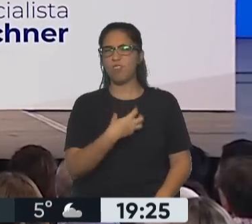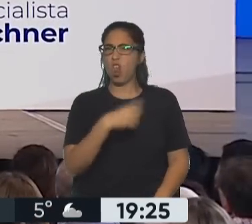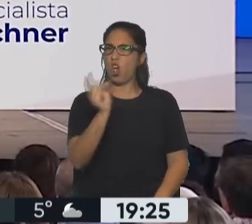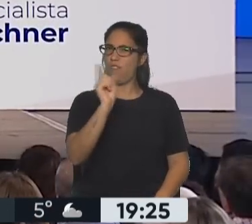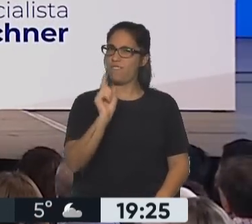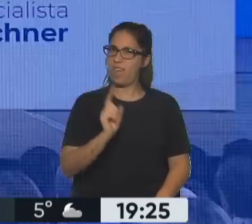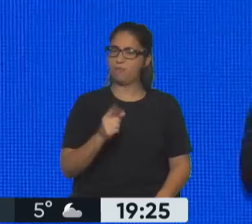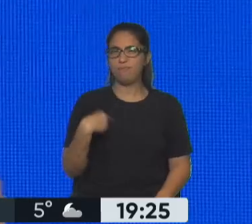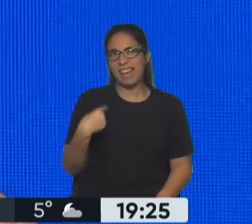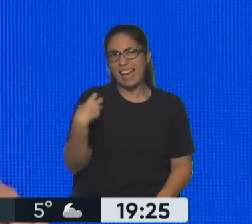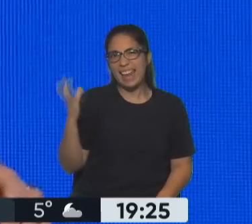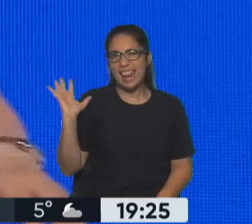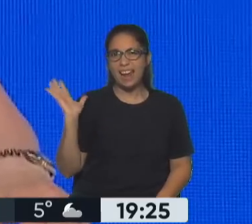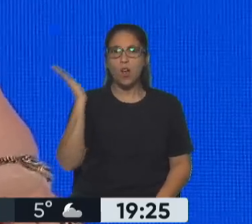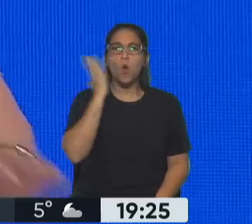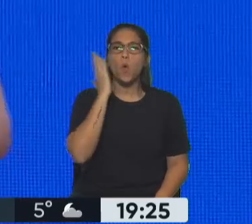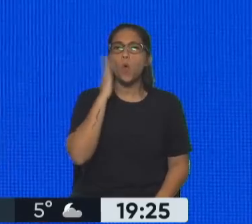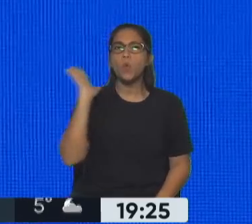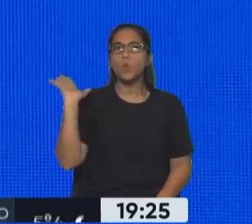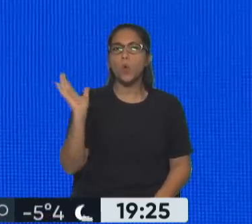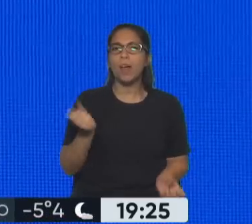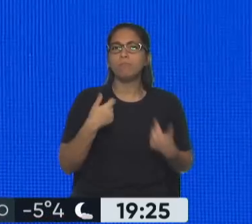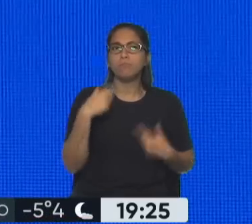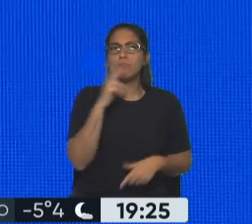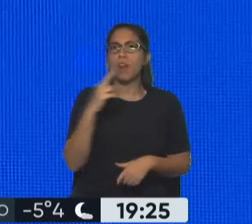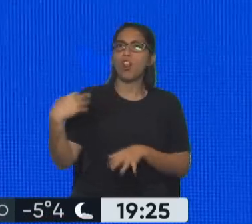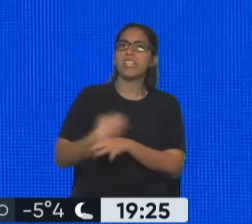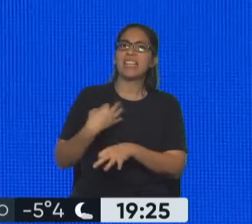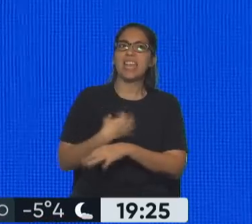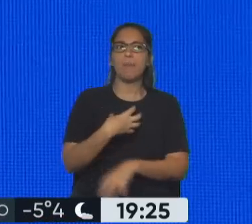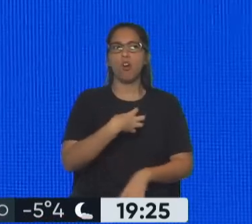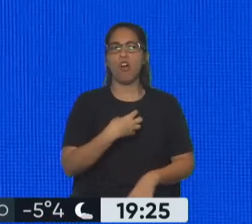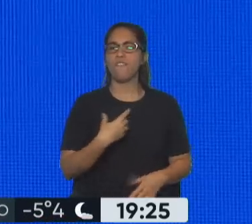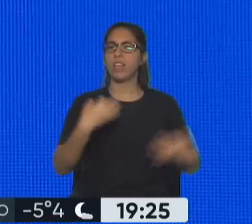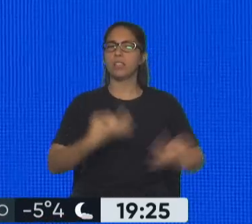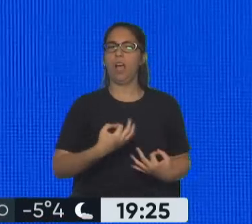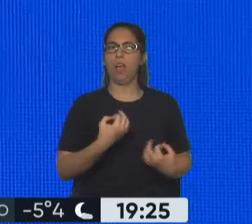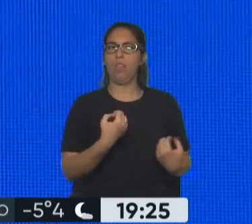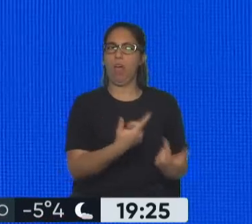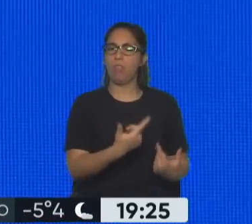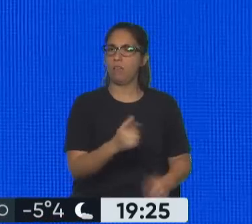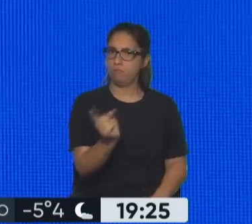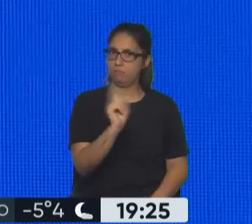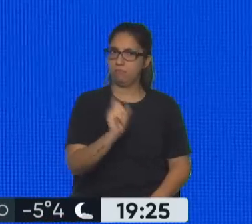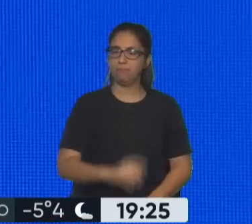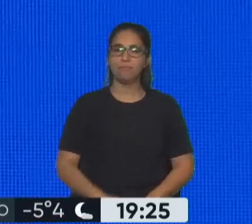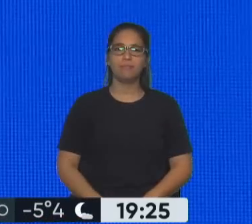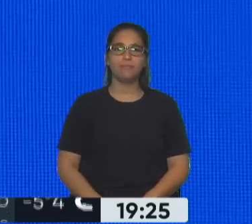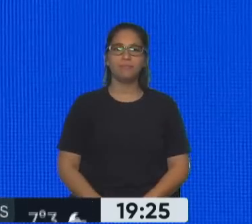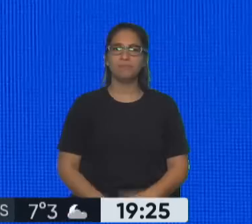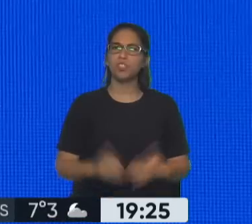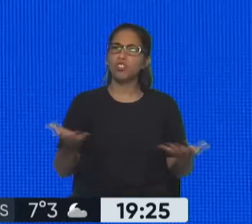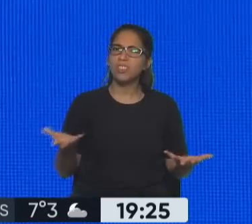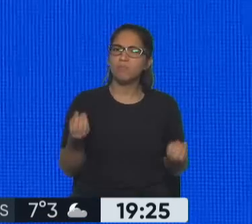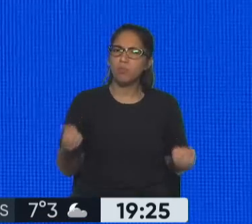siempre. Culturalmente desconfiadas, nos han enseñado a ser desconfiadas. Pero, ¿qué hay